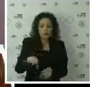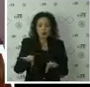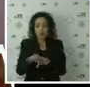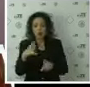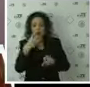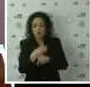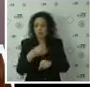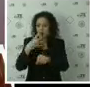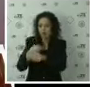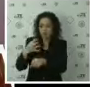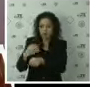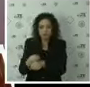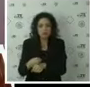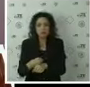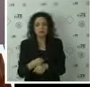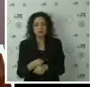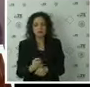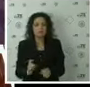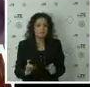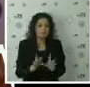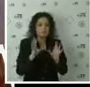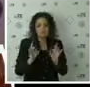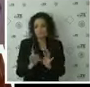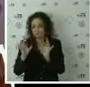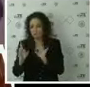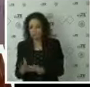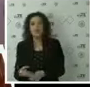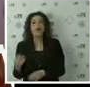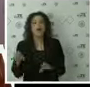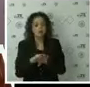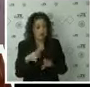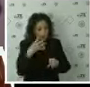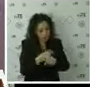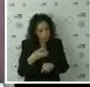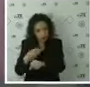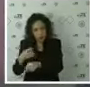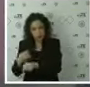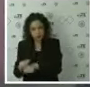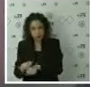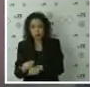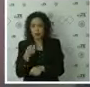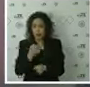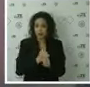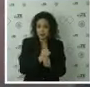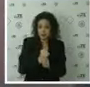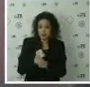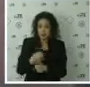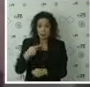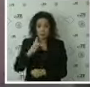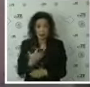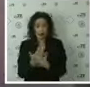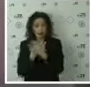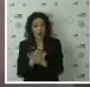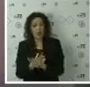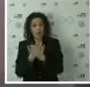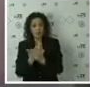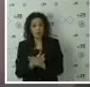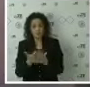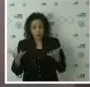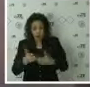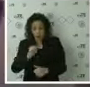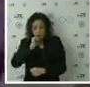encontrar alternativas y ponerlas en práctica. Pero ¿nos vamos a quedar cruzadas y cruzados de brazos esperando que tengan una solución perfecta para